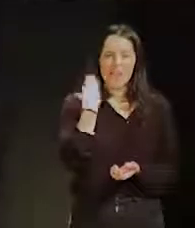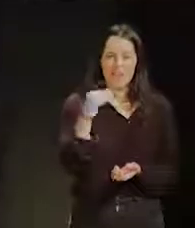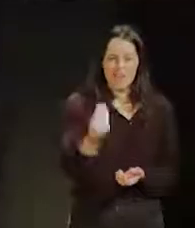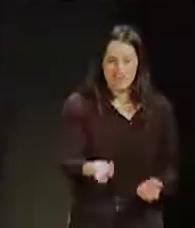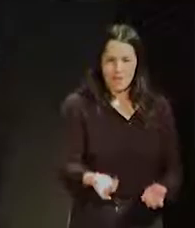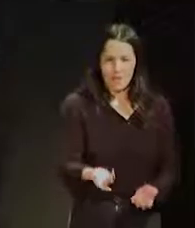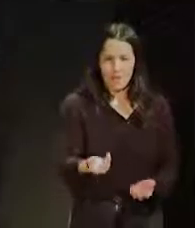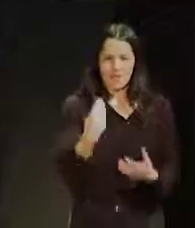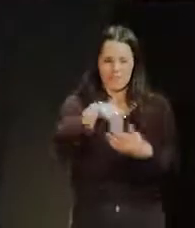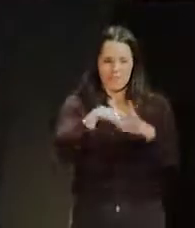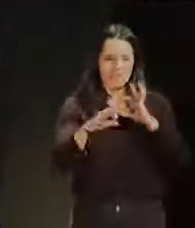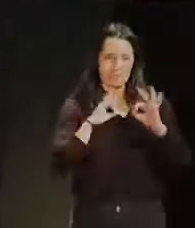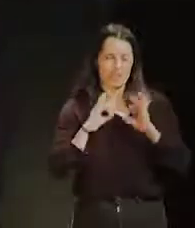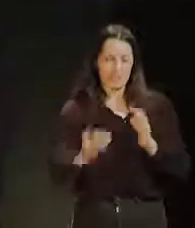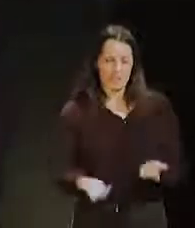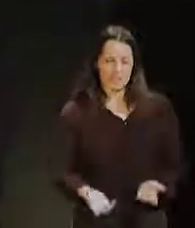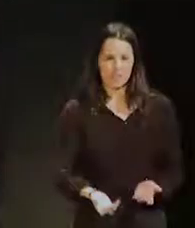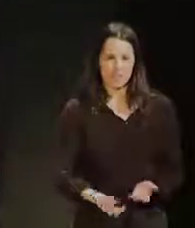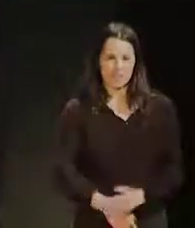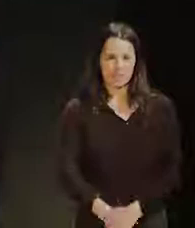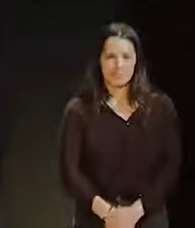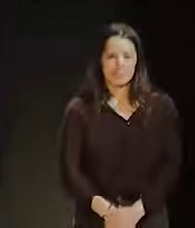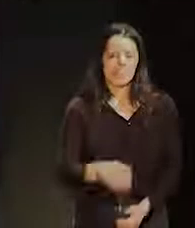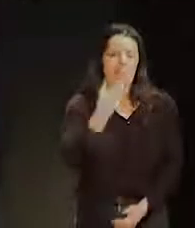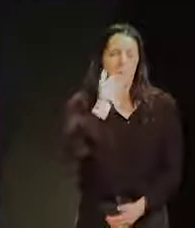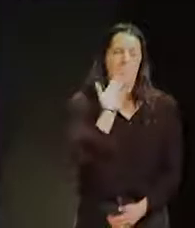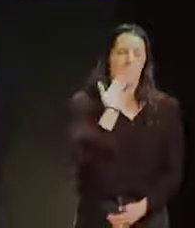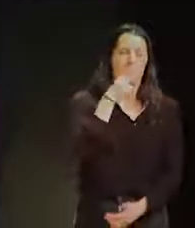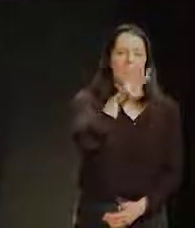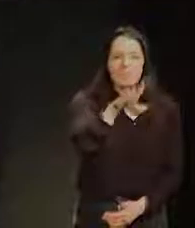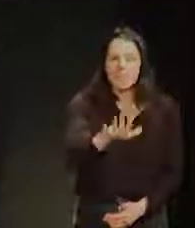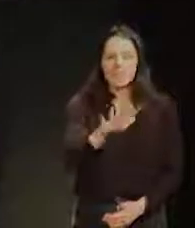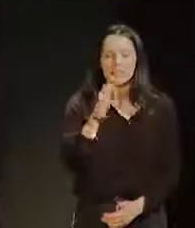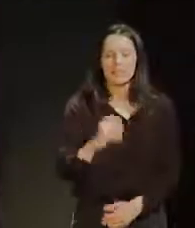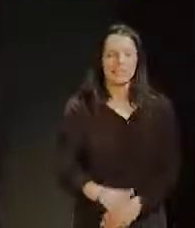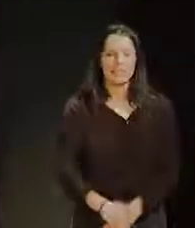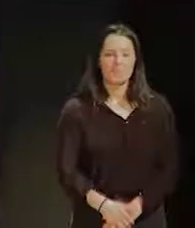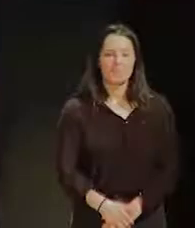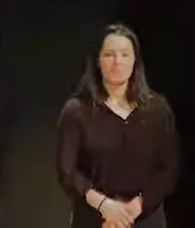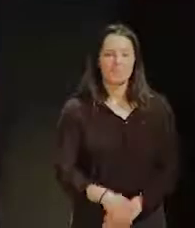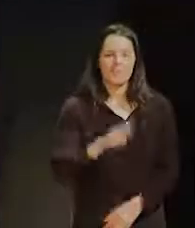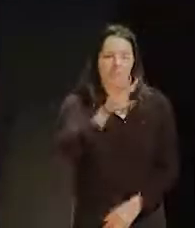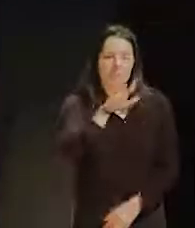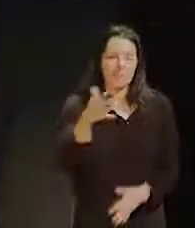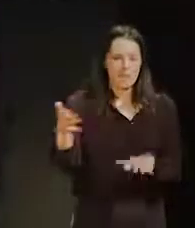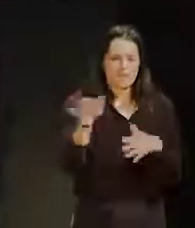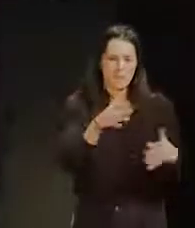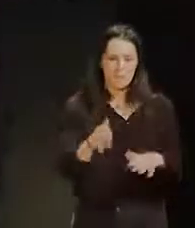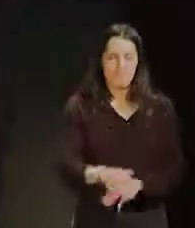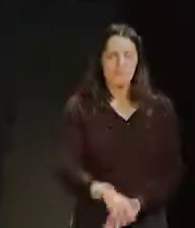mirar una joven de 25 años a la primera ópera que va a ser una locura